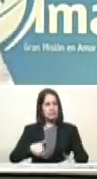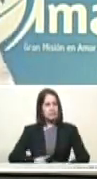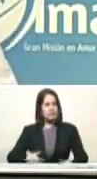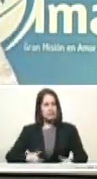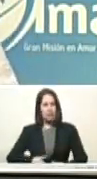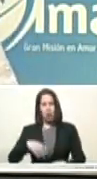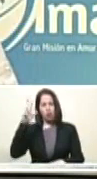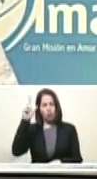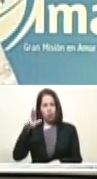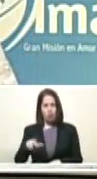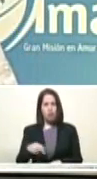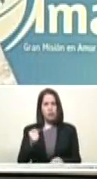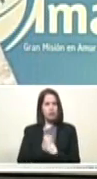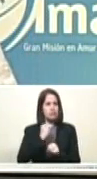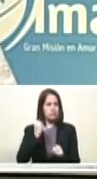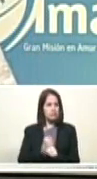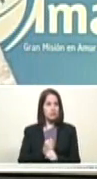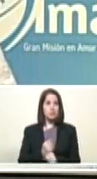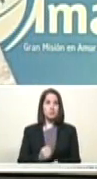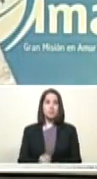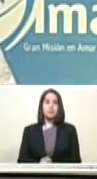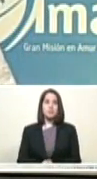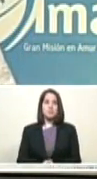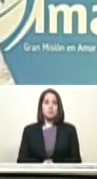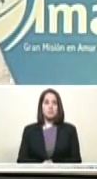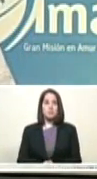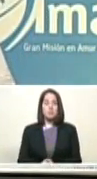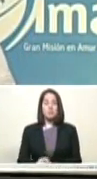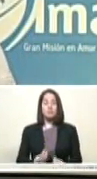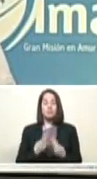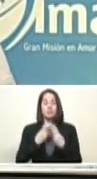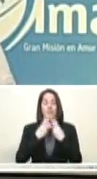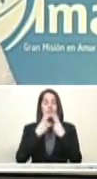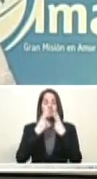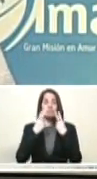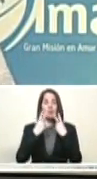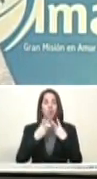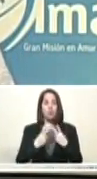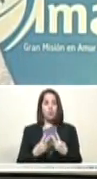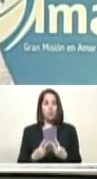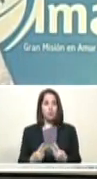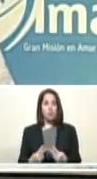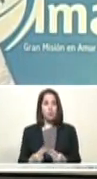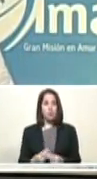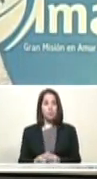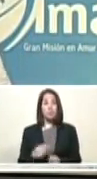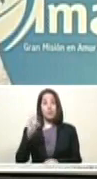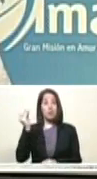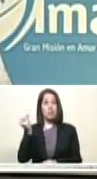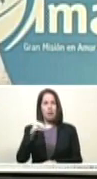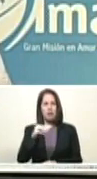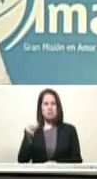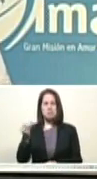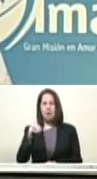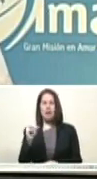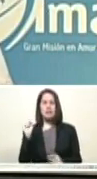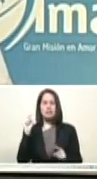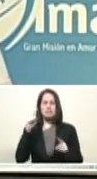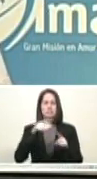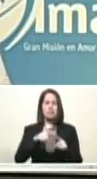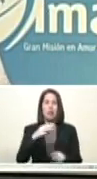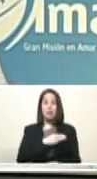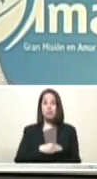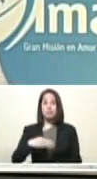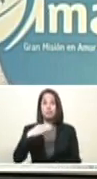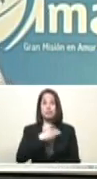mucho respiro, y además muchas misiones y grandes